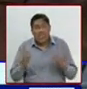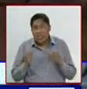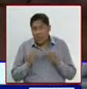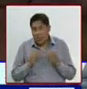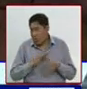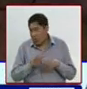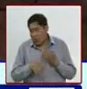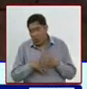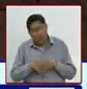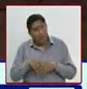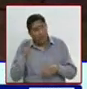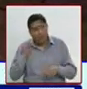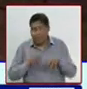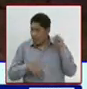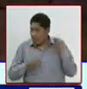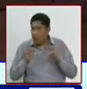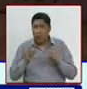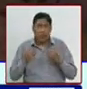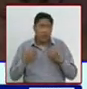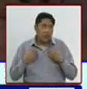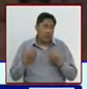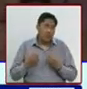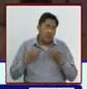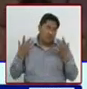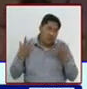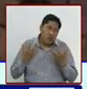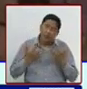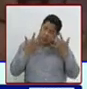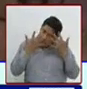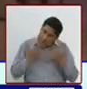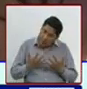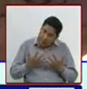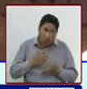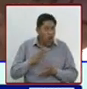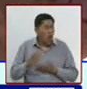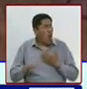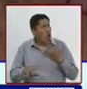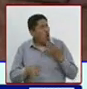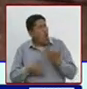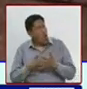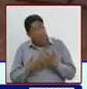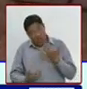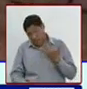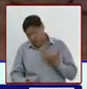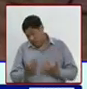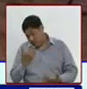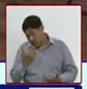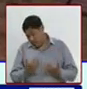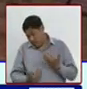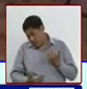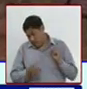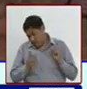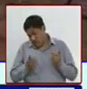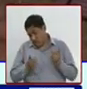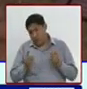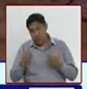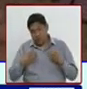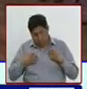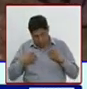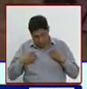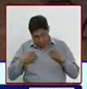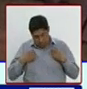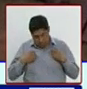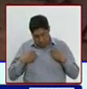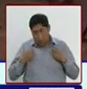casa, todos han evacuado, no tenían tampoco mucho que sacar, pues lamentablemente han perdido todas sus pertenencias y quedaron prácticamente solo con la ropa